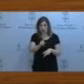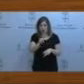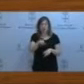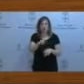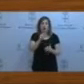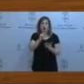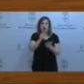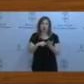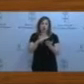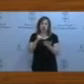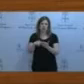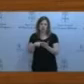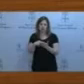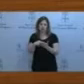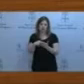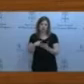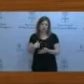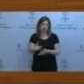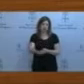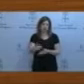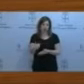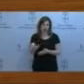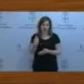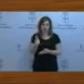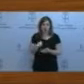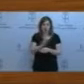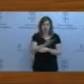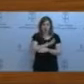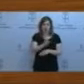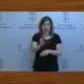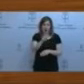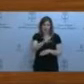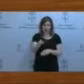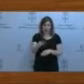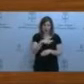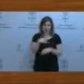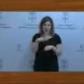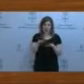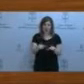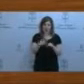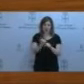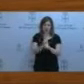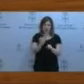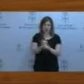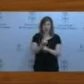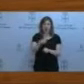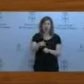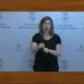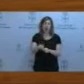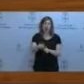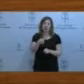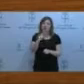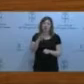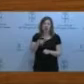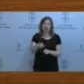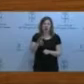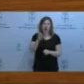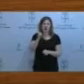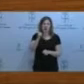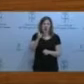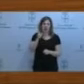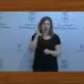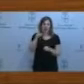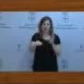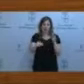contratos, digamos, basura, que se estaban ofreciendo a los que se querían quedar y que amenazaban con marcharse, como así ha sido al